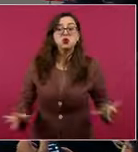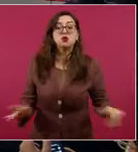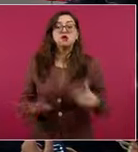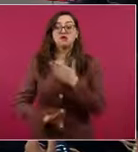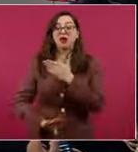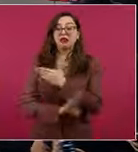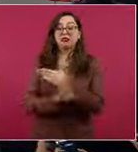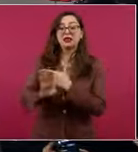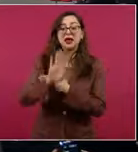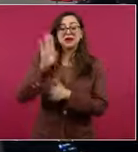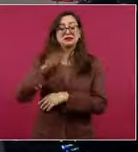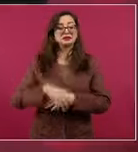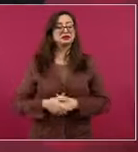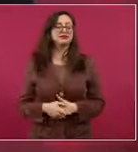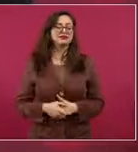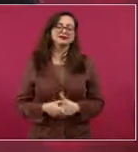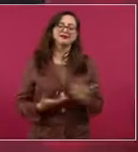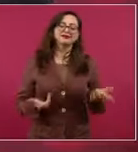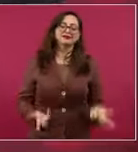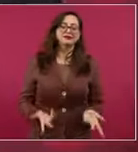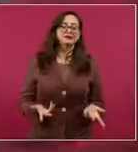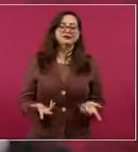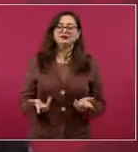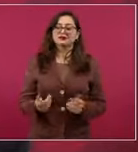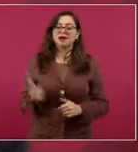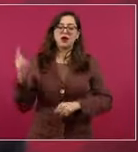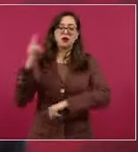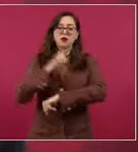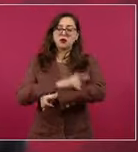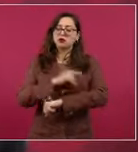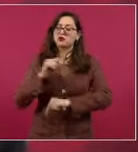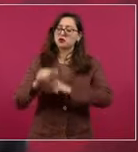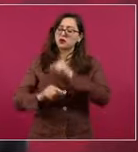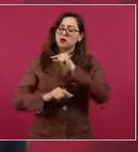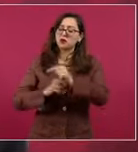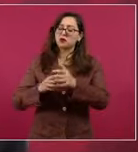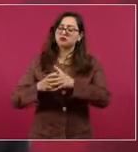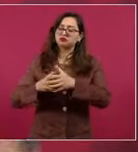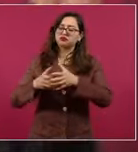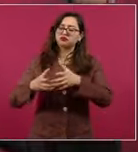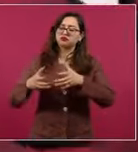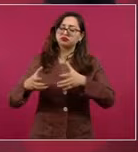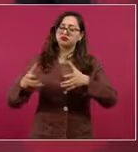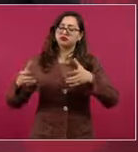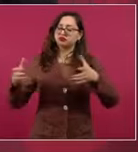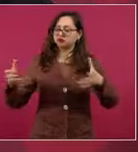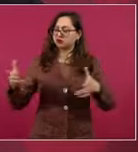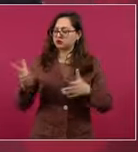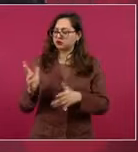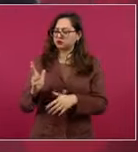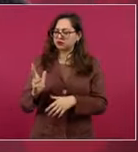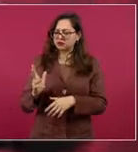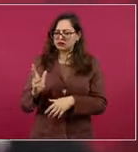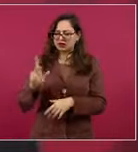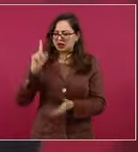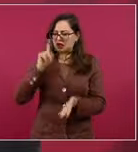Pues ahí va el aeropuerto creciendo, es un gran aeropuerto, ya tiene 8,000